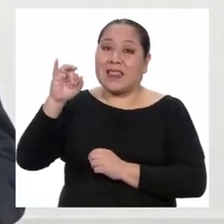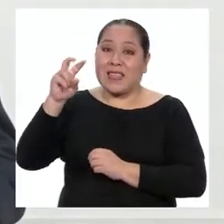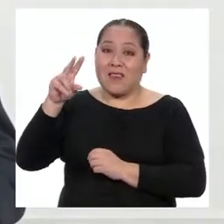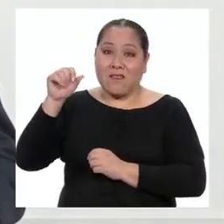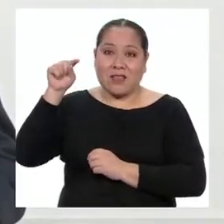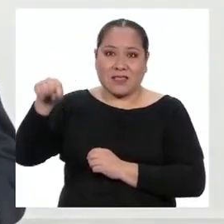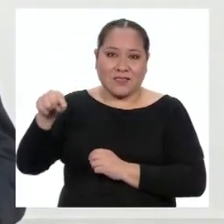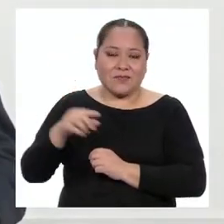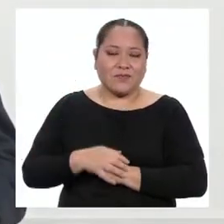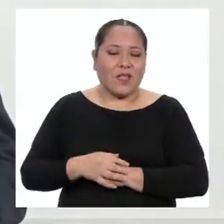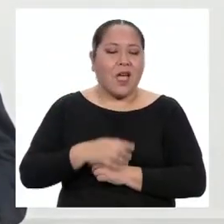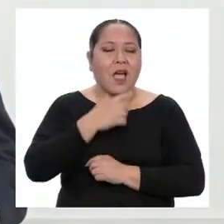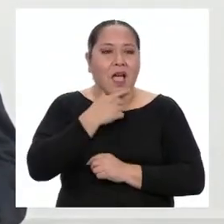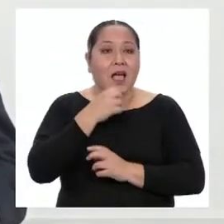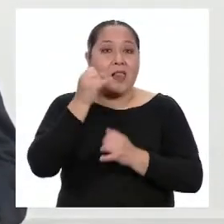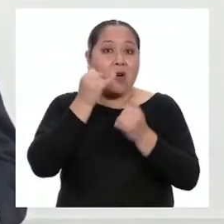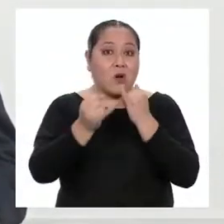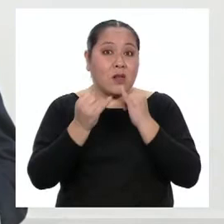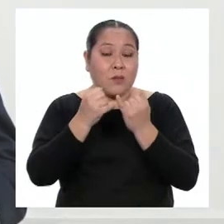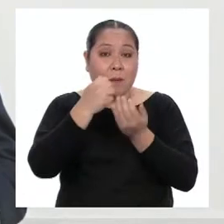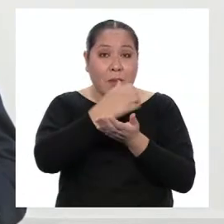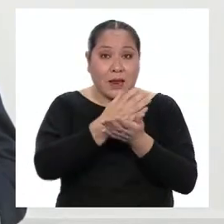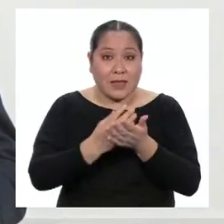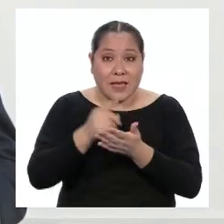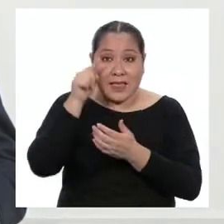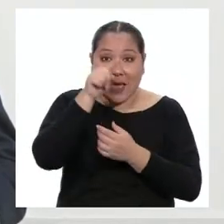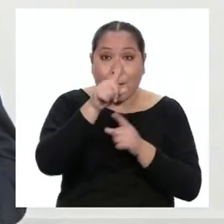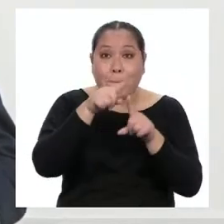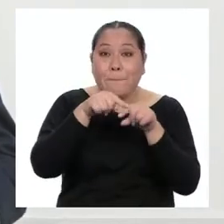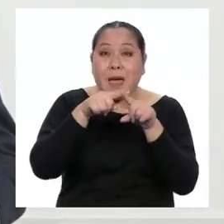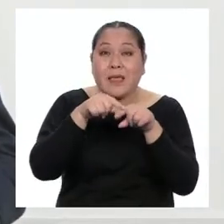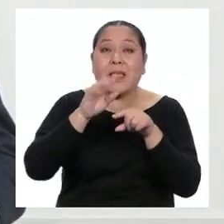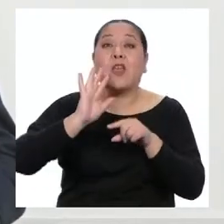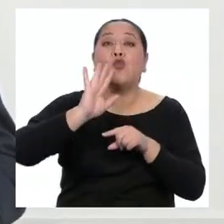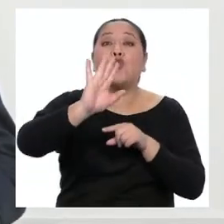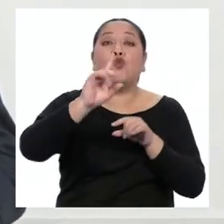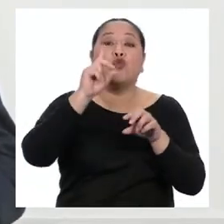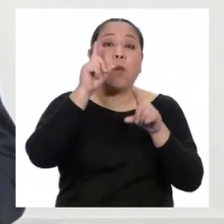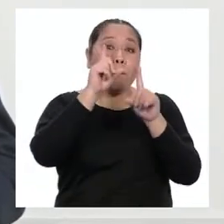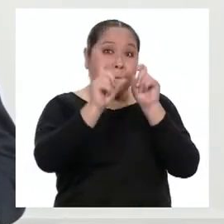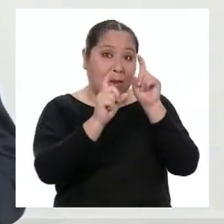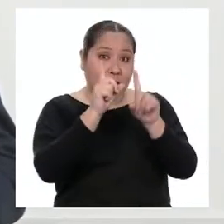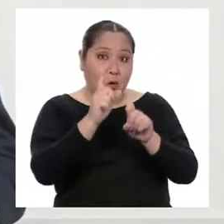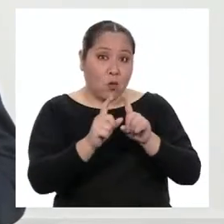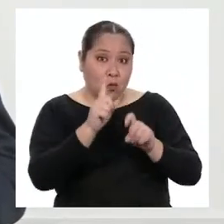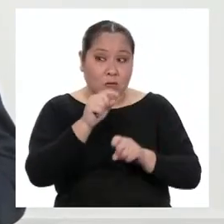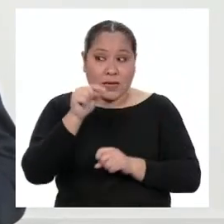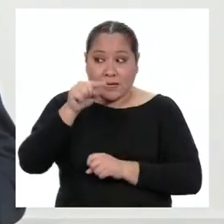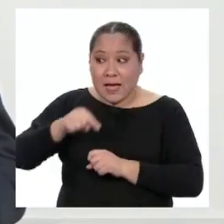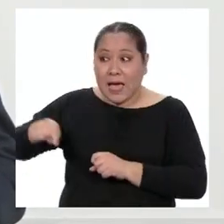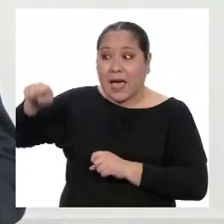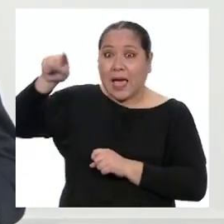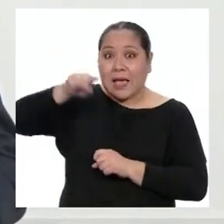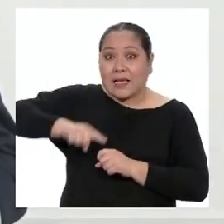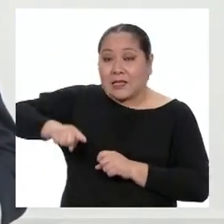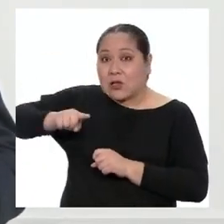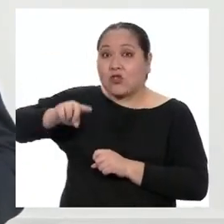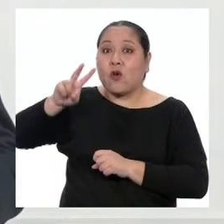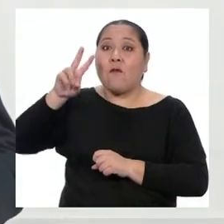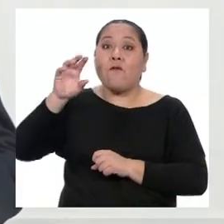paso sería que, en base a las preguntas que planteamos, los valores o atributos de la